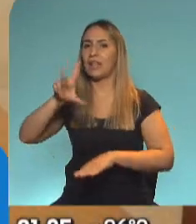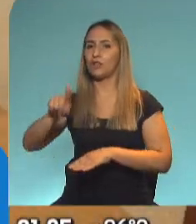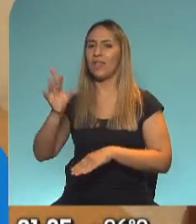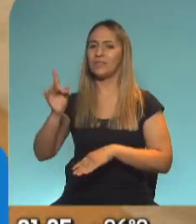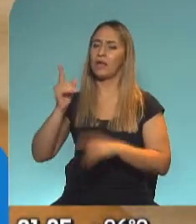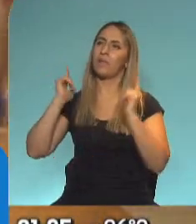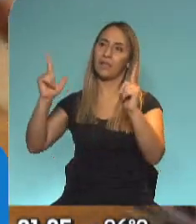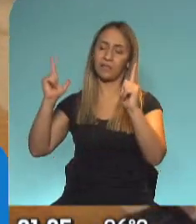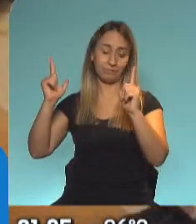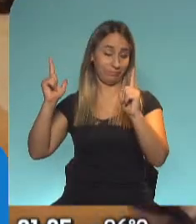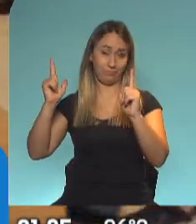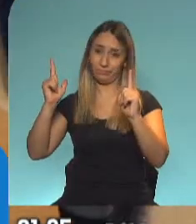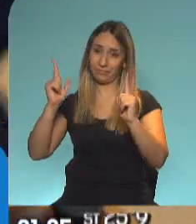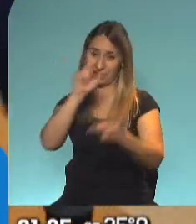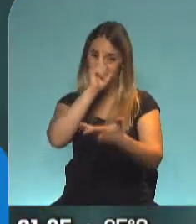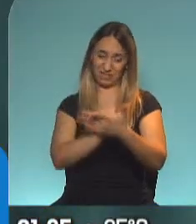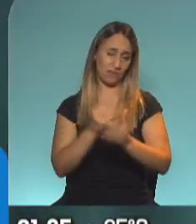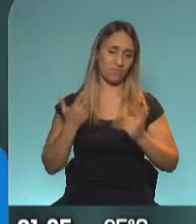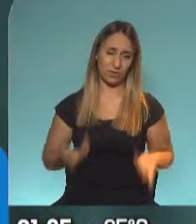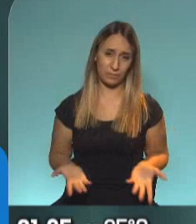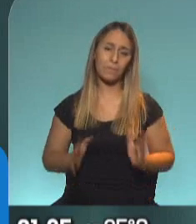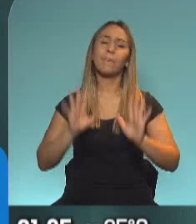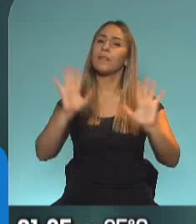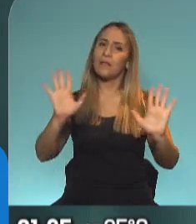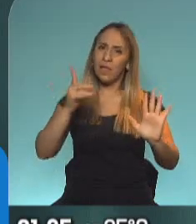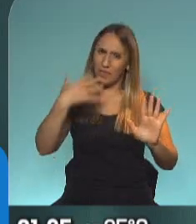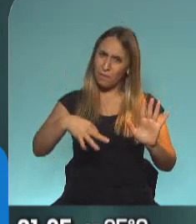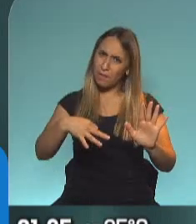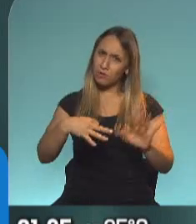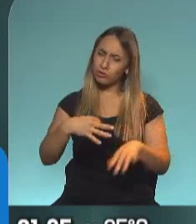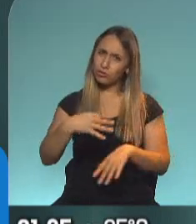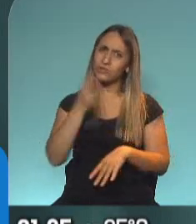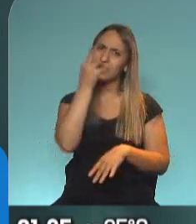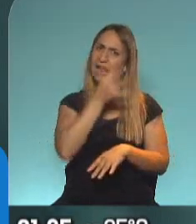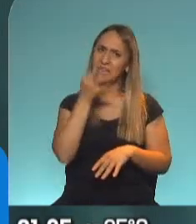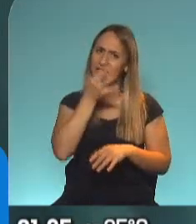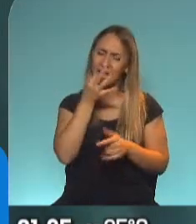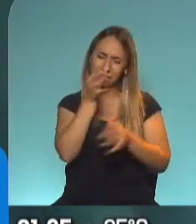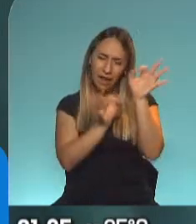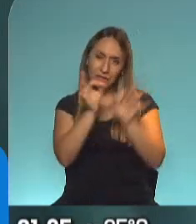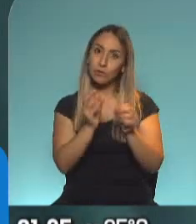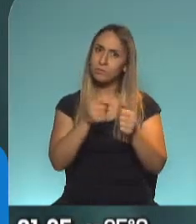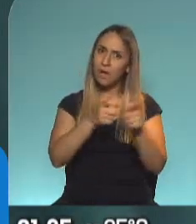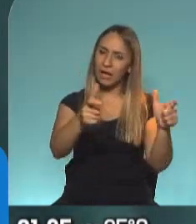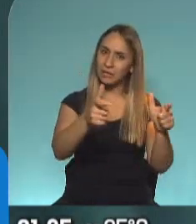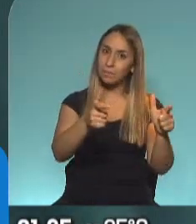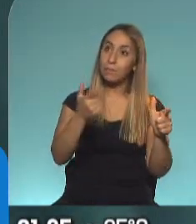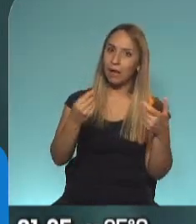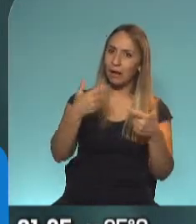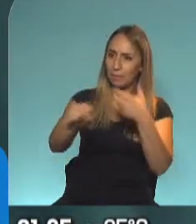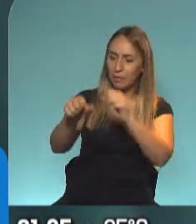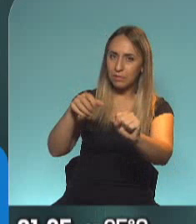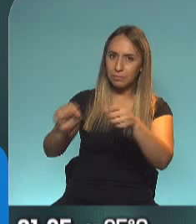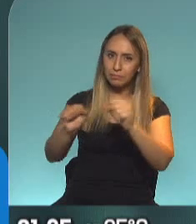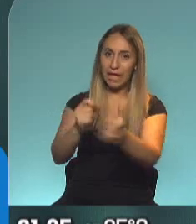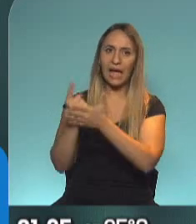momento de empezar a testear mucho más, doctor, como para prevenirnos de esta cantidad de casos que empieza a subir, para detectar más y aislar más